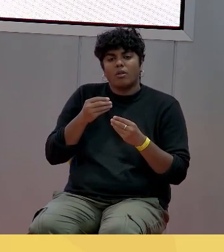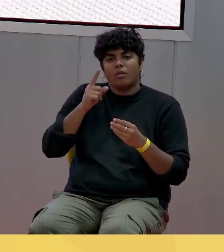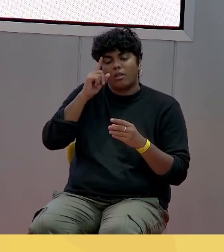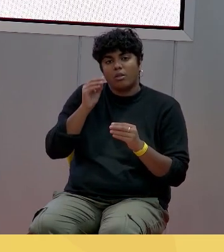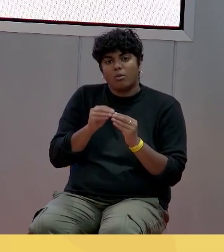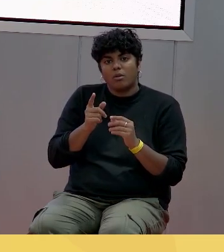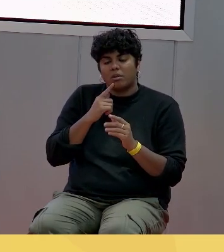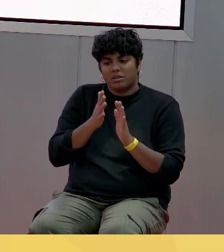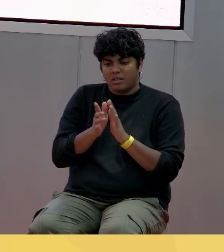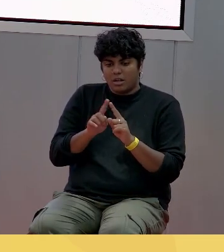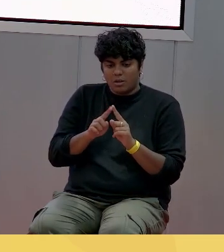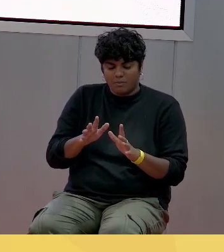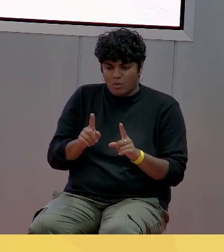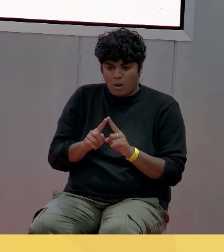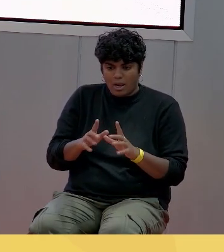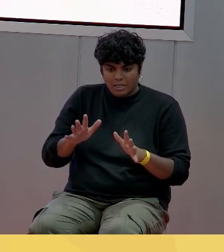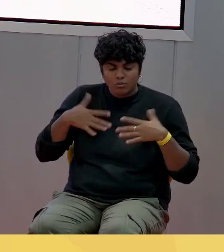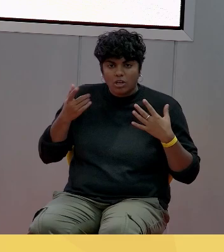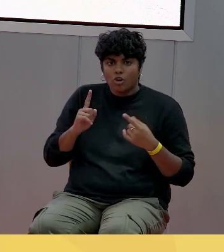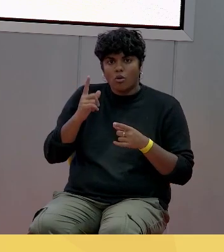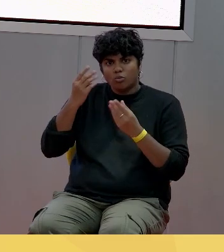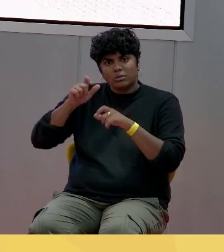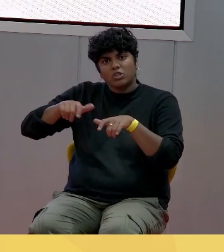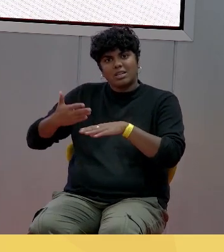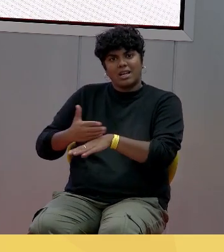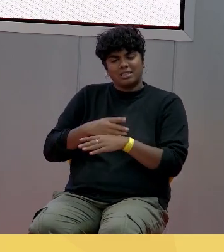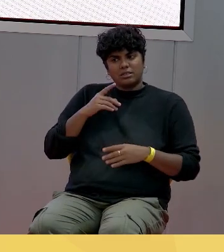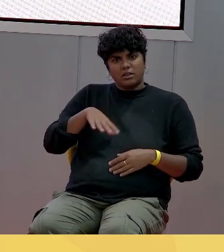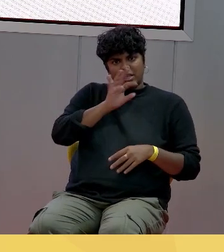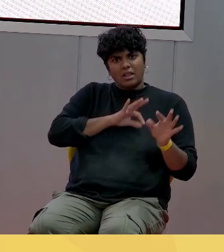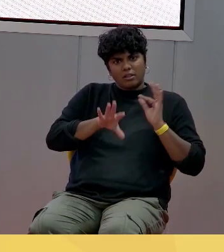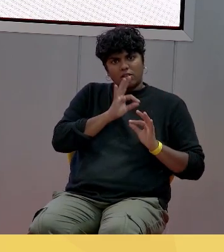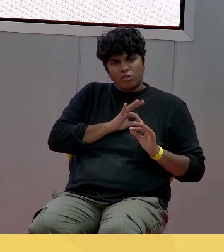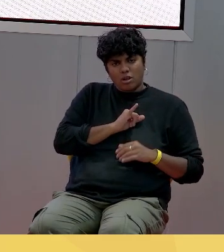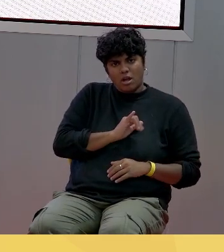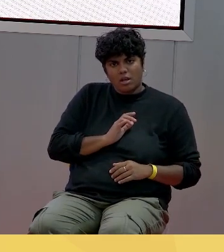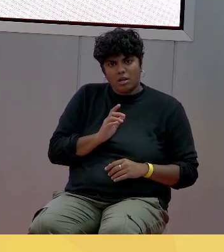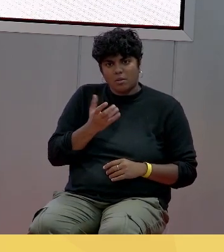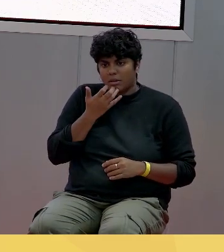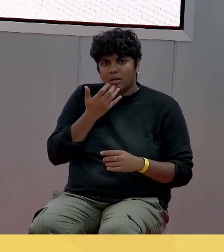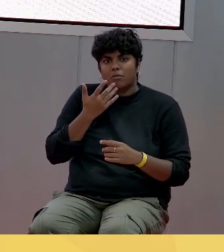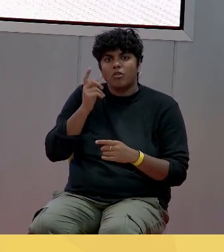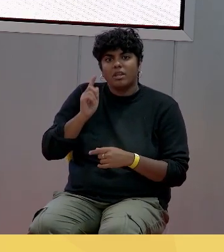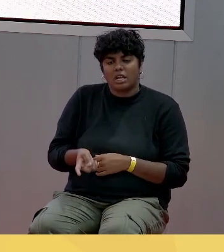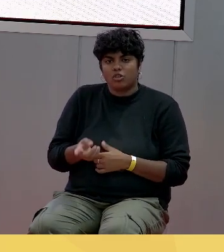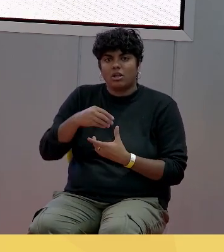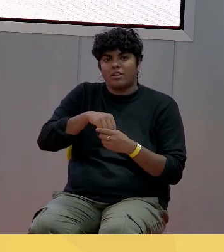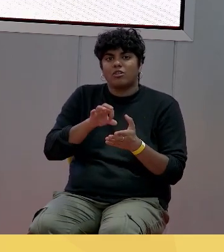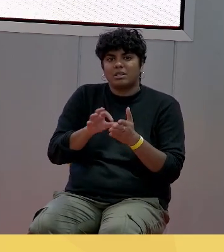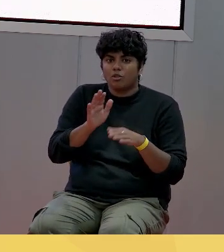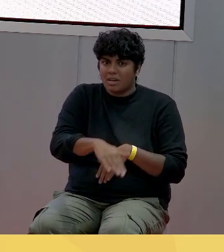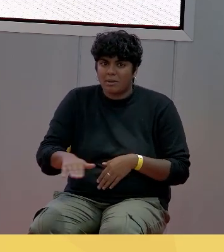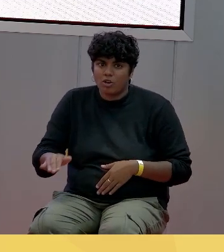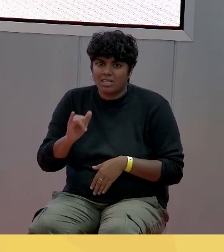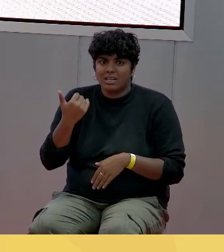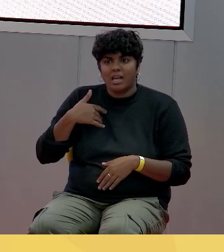fue espontáneo, sino que hubo personas que lo decidieron. Por ejemplo, Polly Carmichael, que era la directora del Servicio para Menores. Entonces,